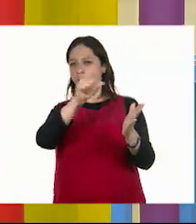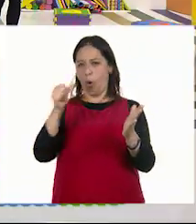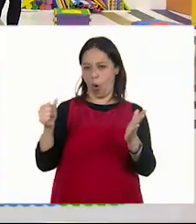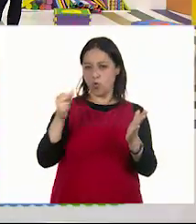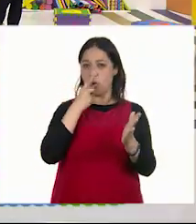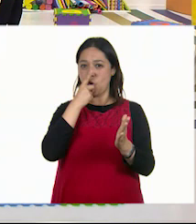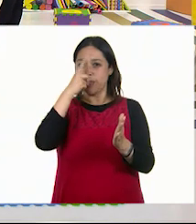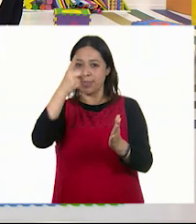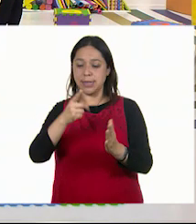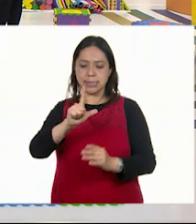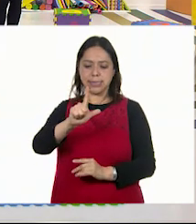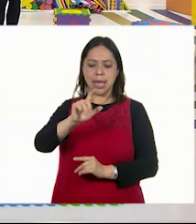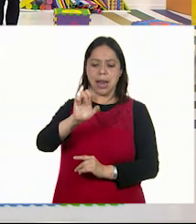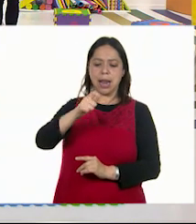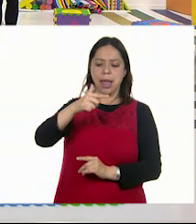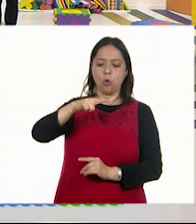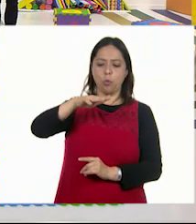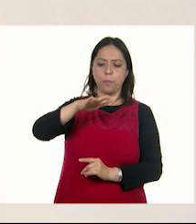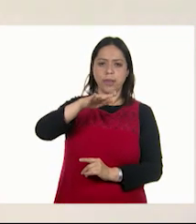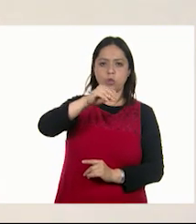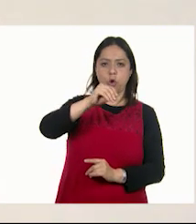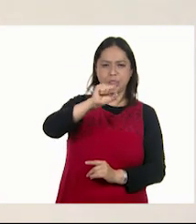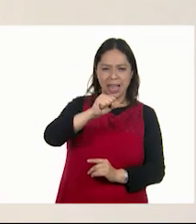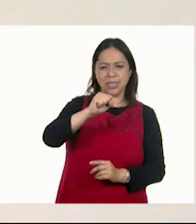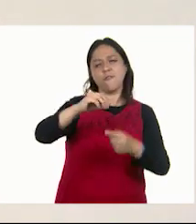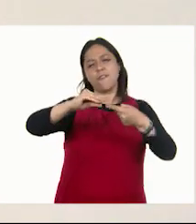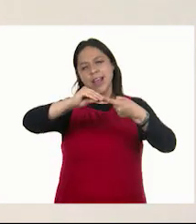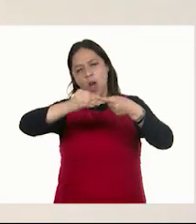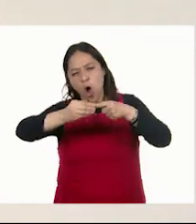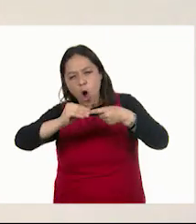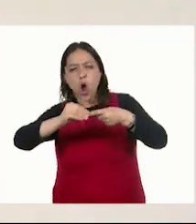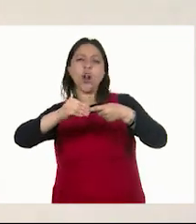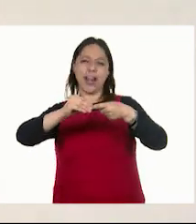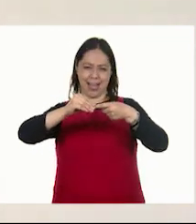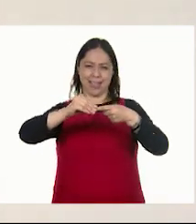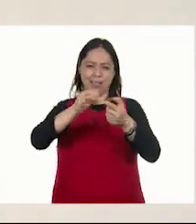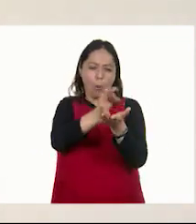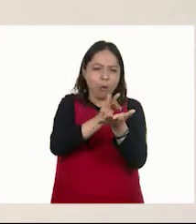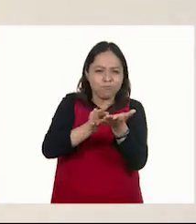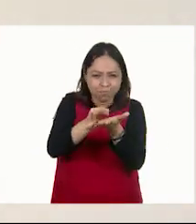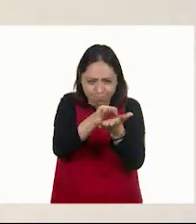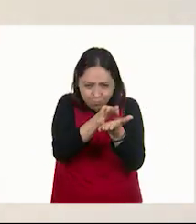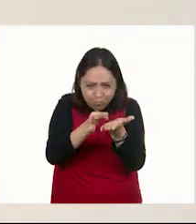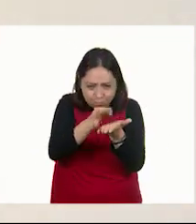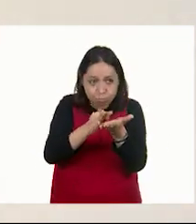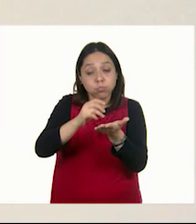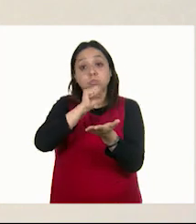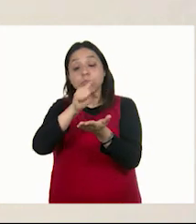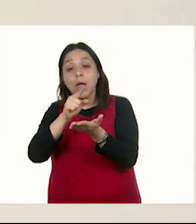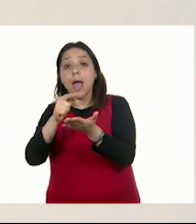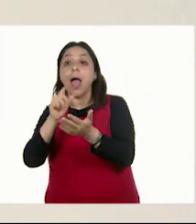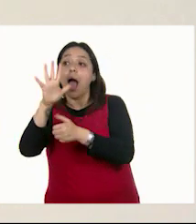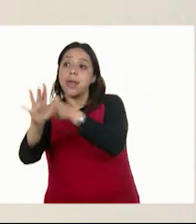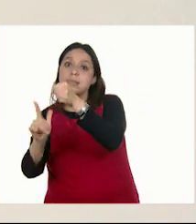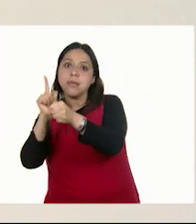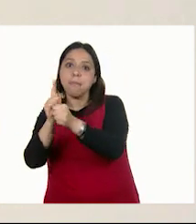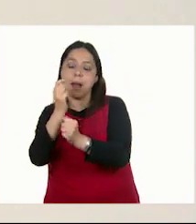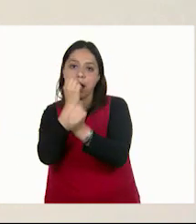dice leguminosas y alimentos de origen animal. Ahí también hay dos colores, maestra. Aquí también hay dos colores, Ale. Pero aquí